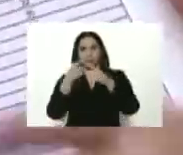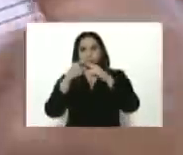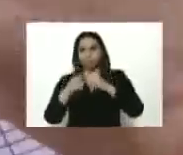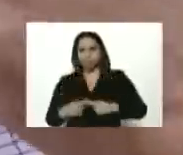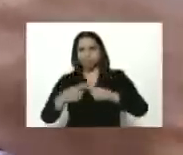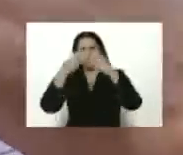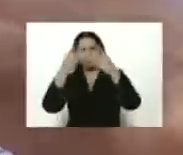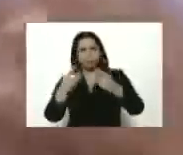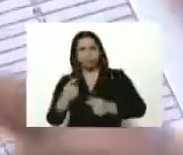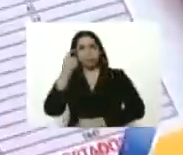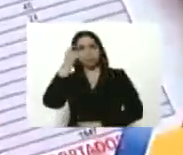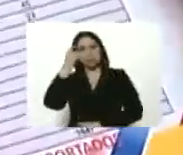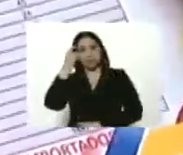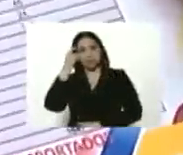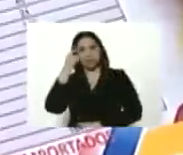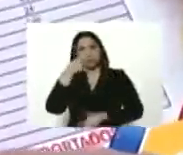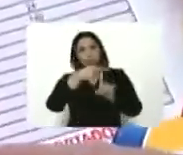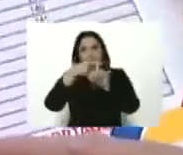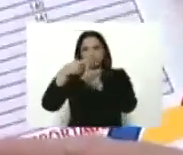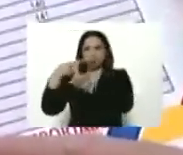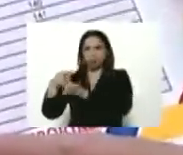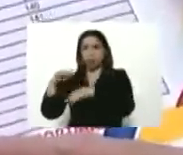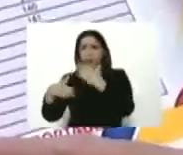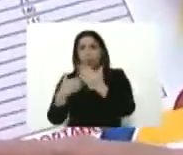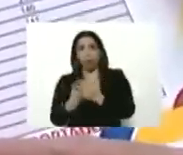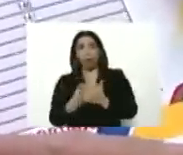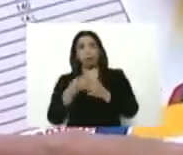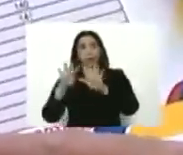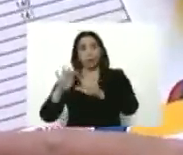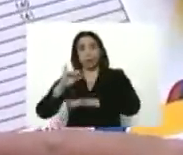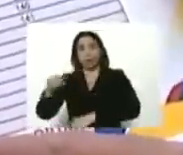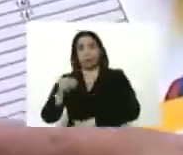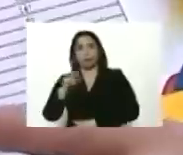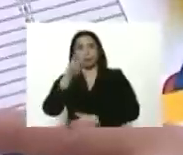esos, sumando desde el 9 de mayo hasta el 9 de junio, son